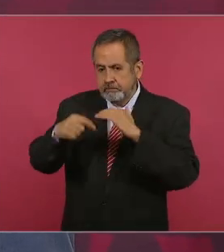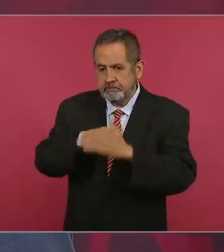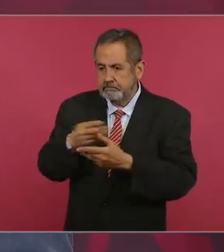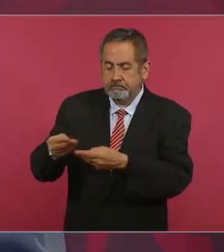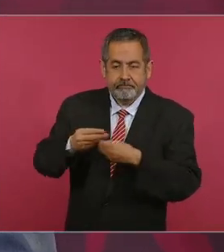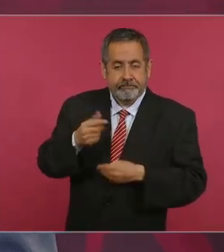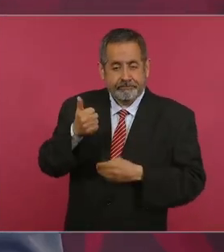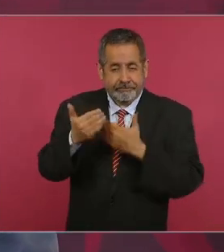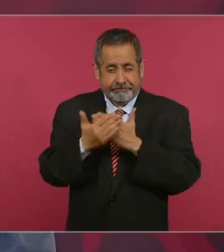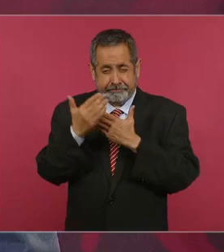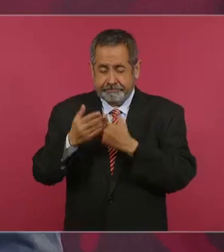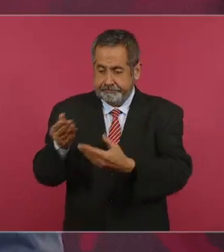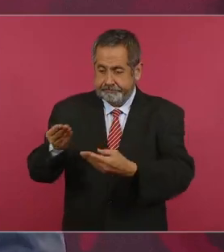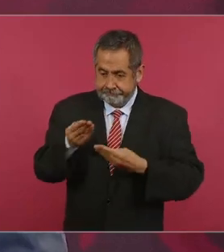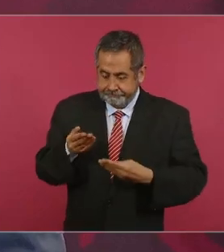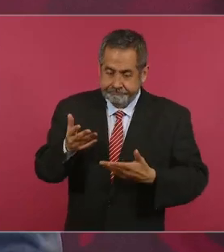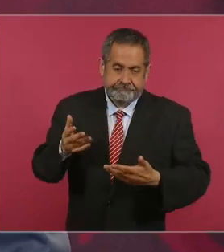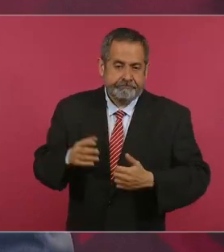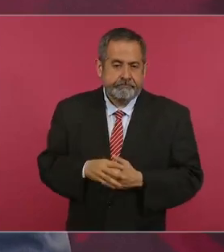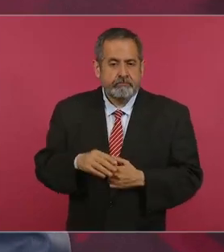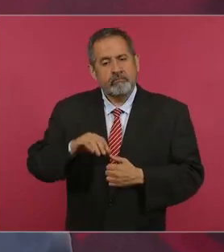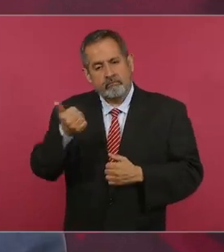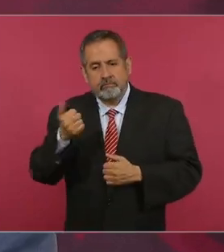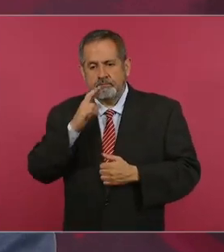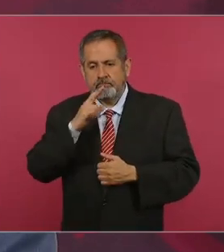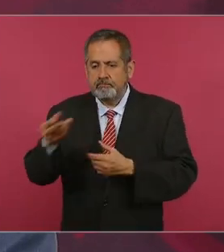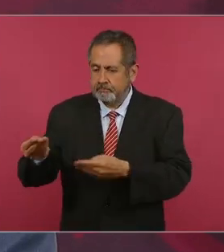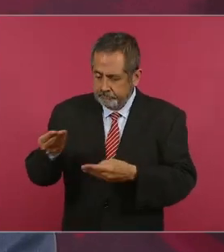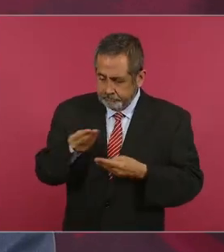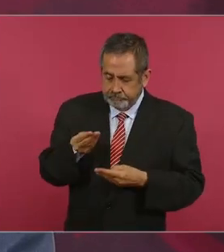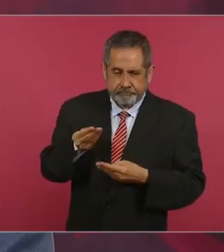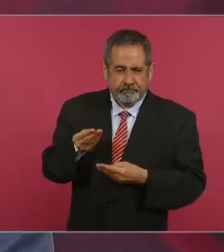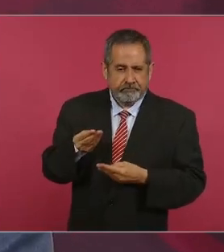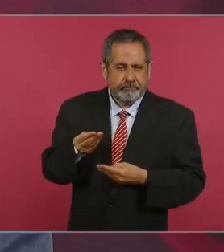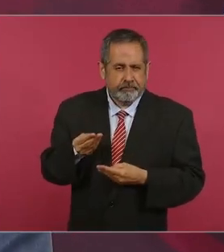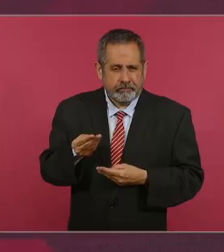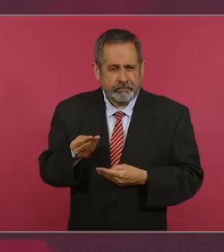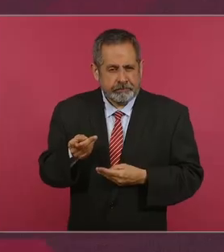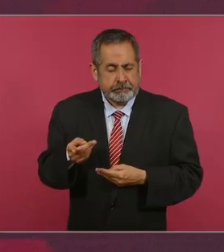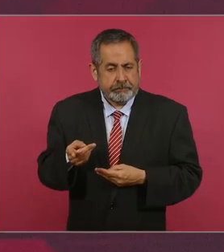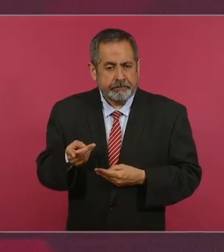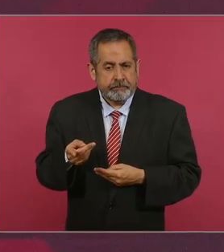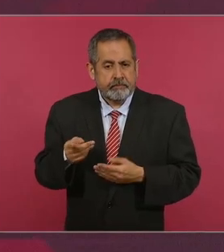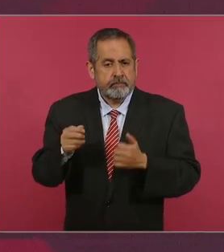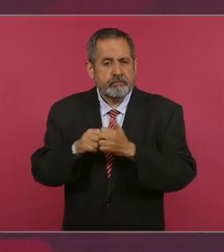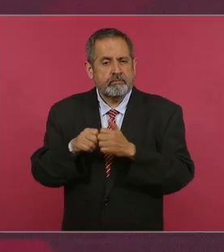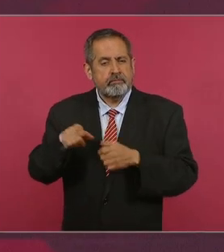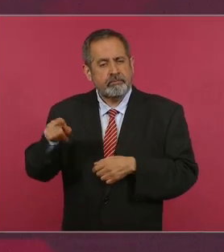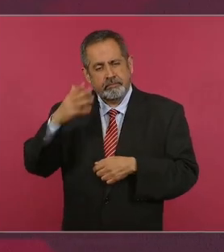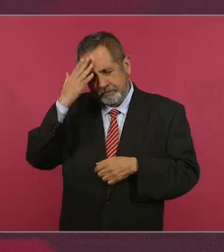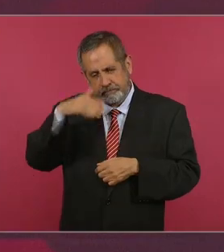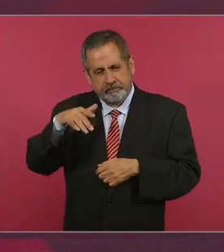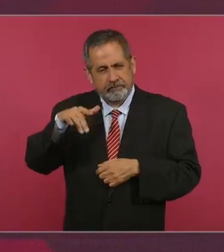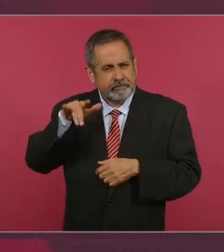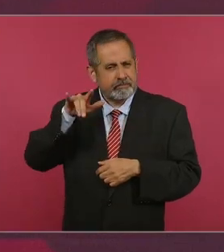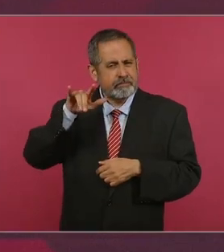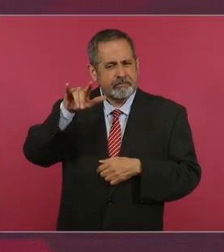6, luego otro reporte con aviones de estos